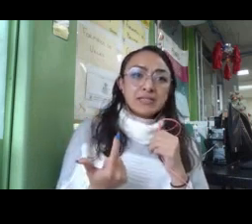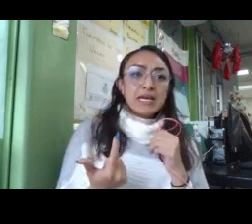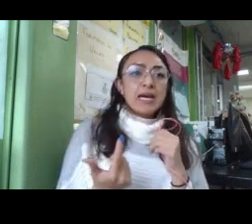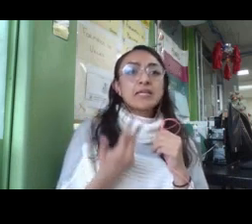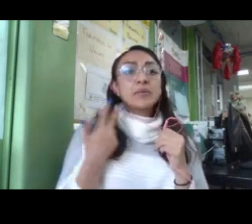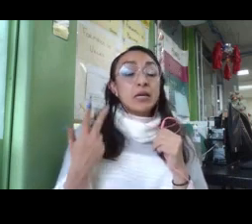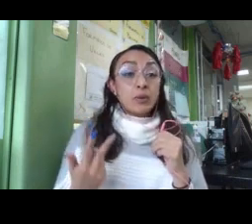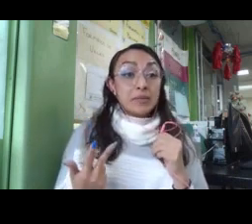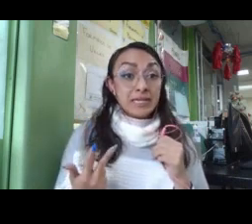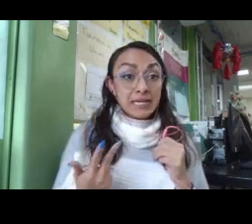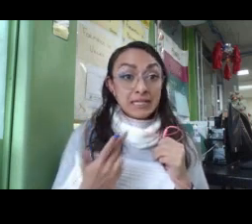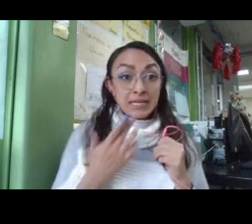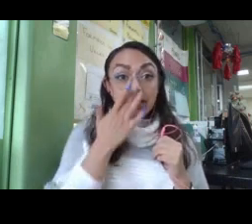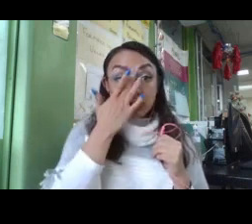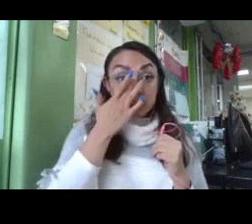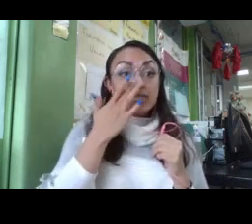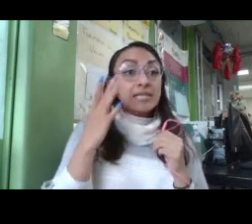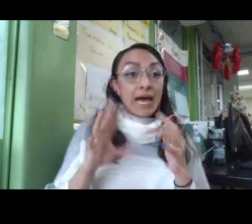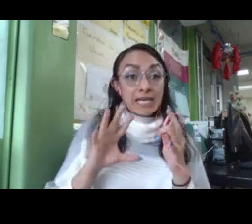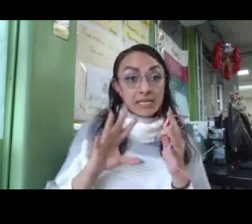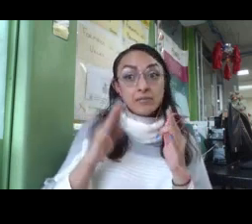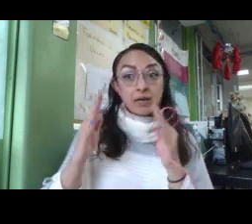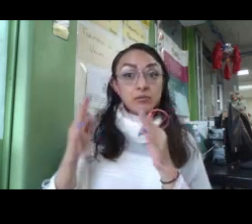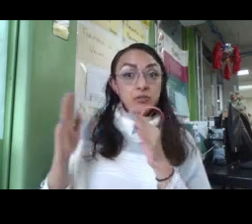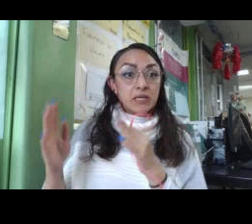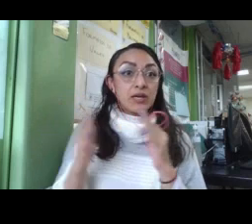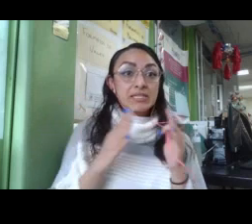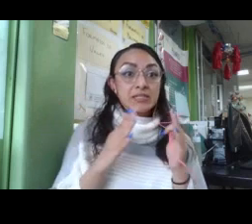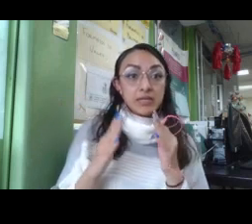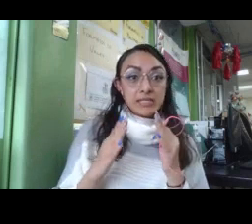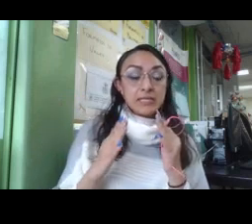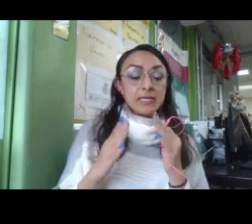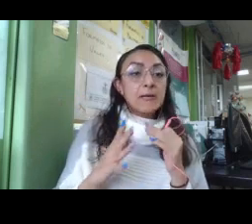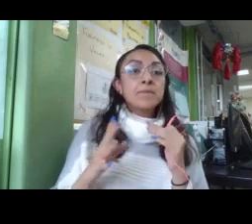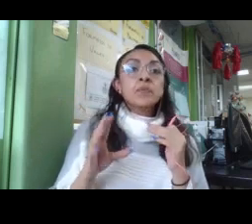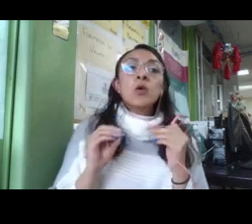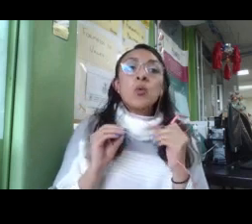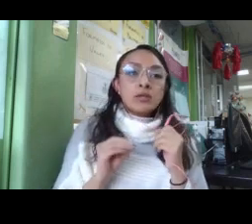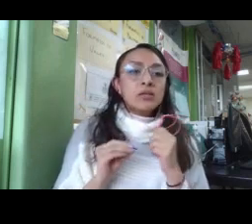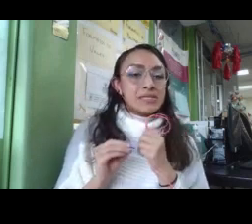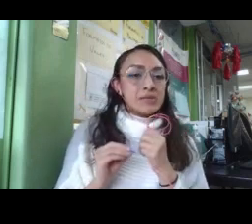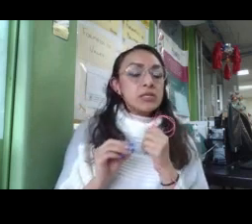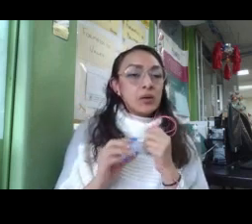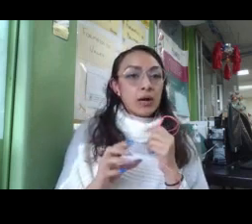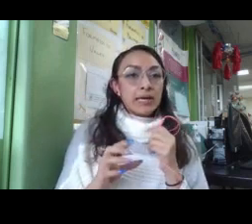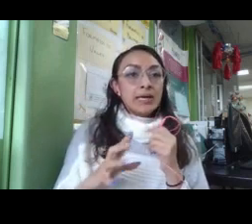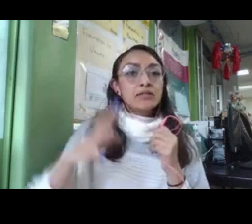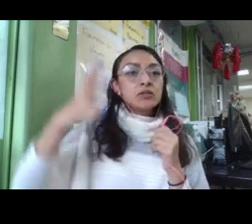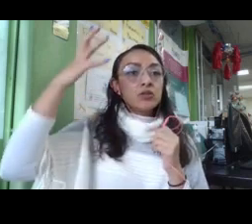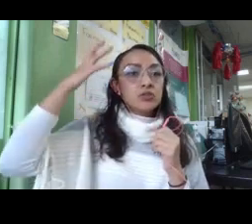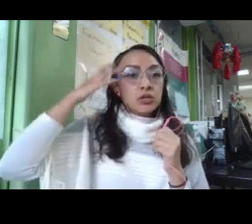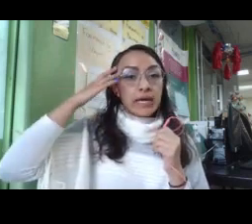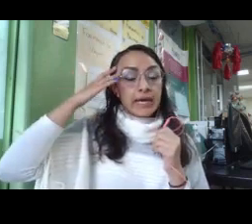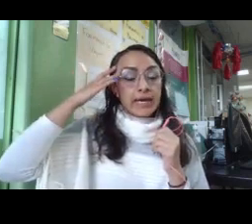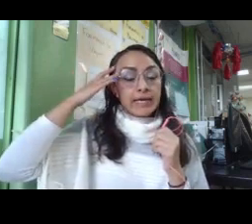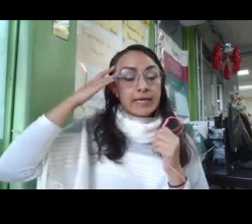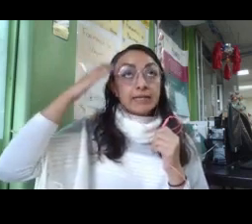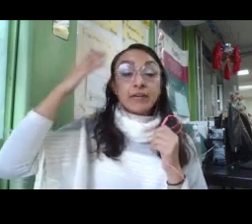donde nazca, de mi lengua materna. Entonces ahí vamos viendo las diferencias. Cuando decimos lenguaje,